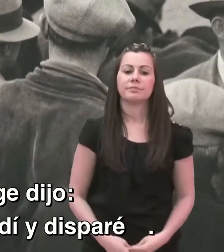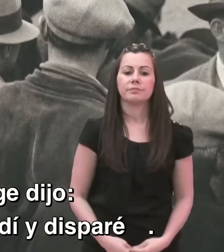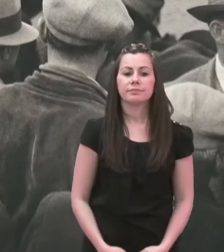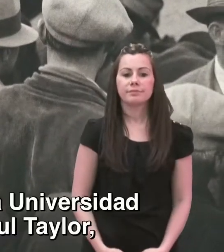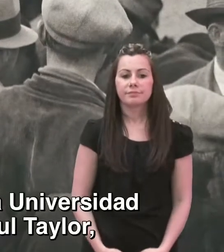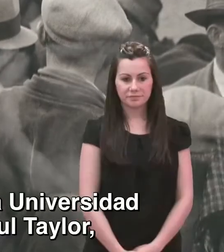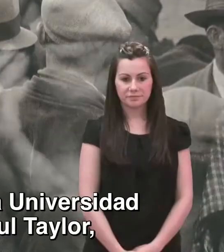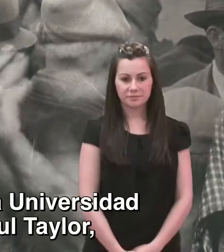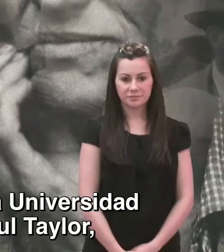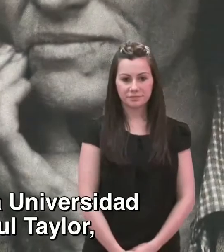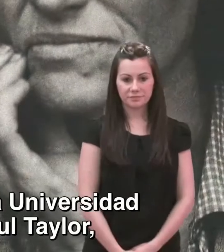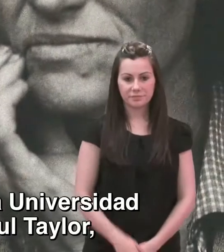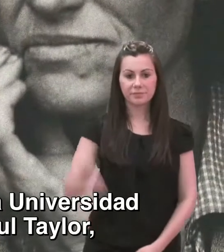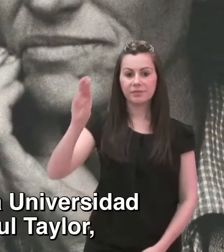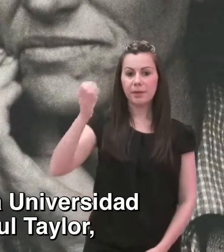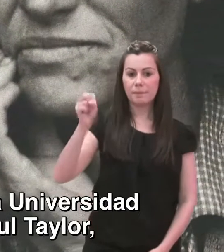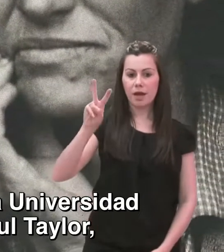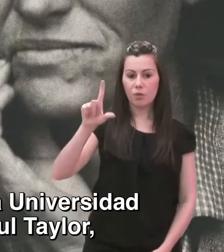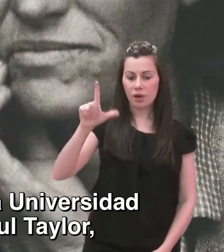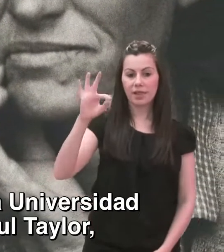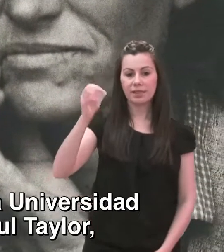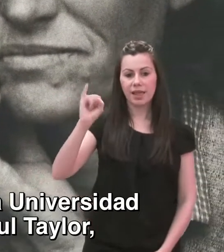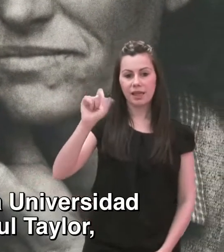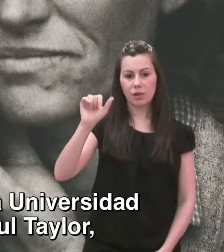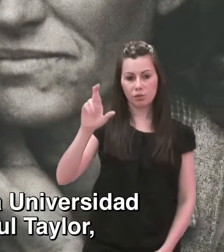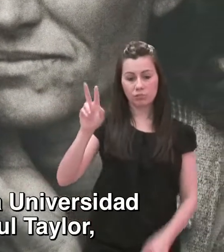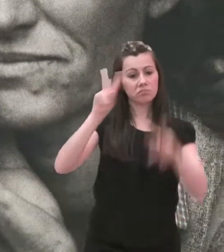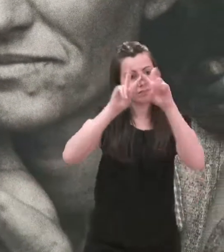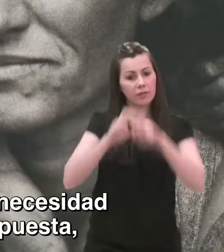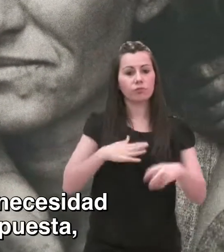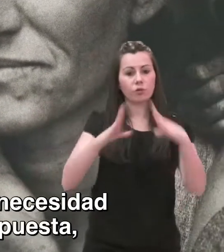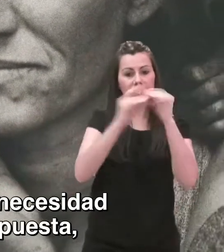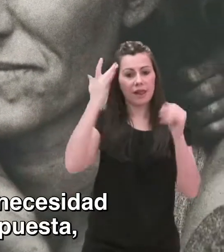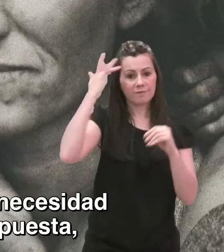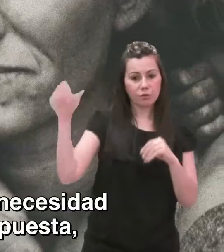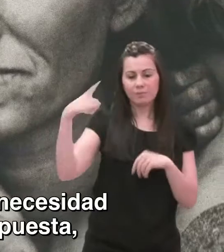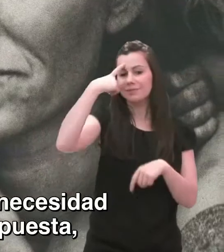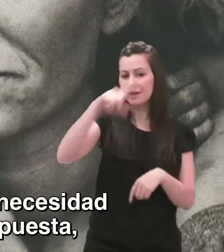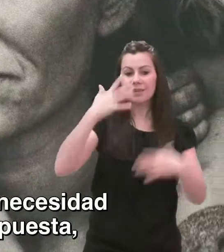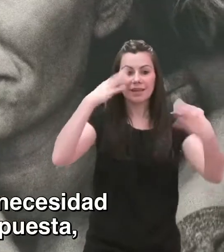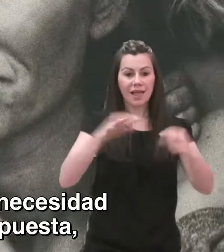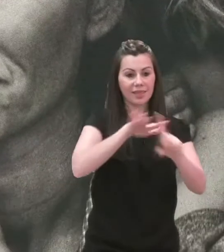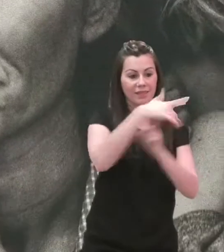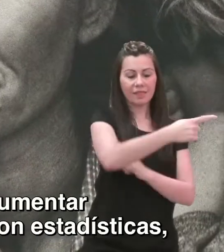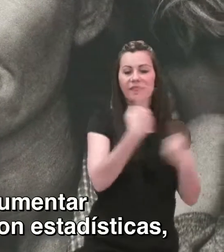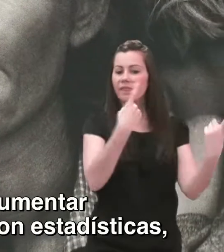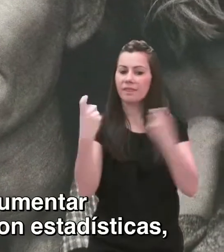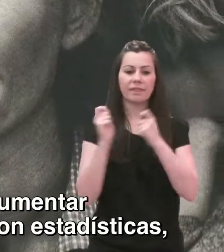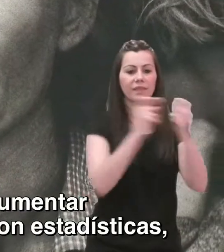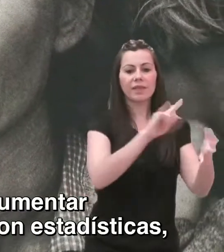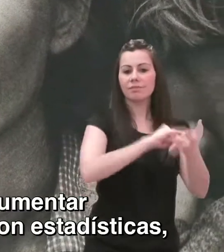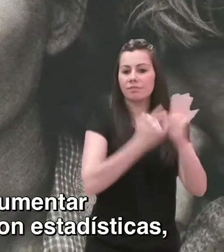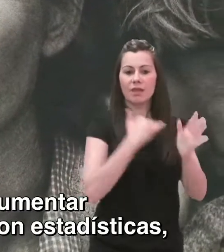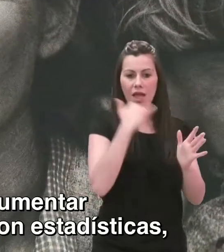disparé». El investigador de la Universidad de California, Paul Taylor, consciente de la necesidad de dar una respuesta, comenzó